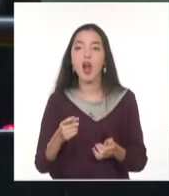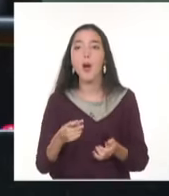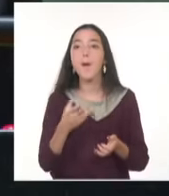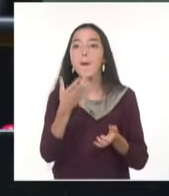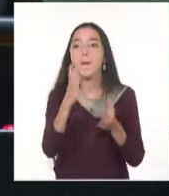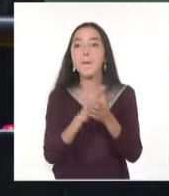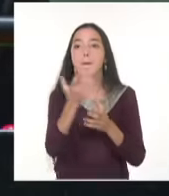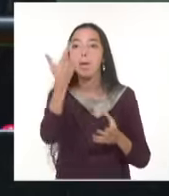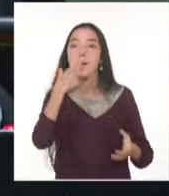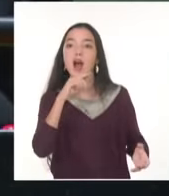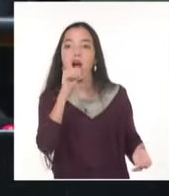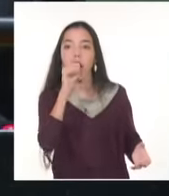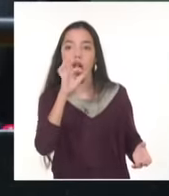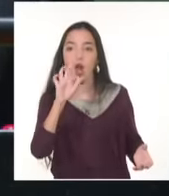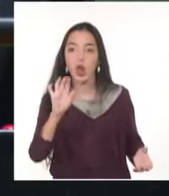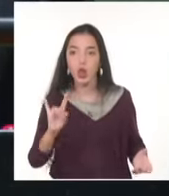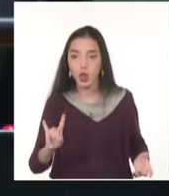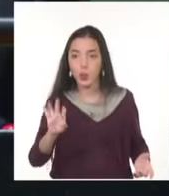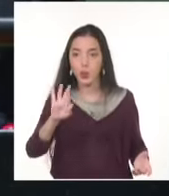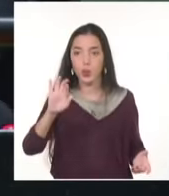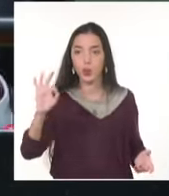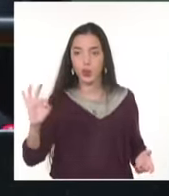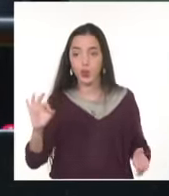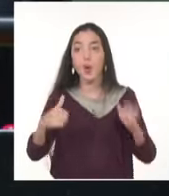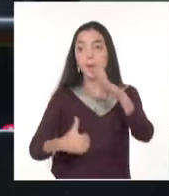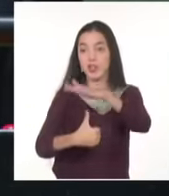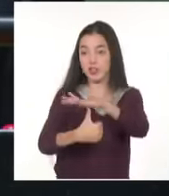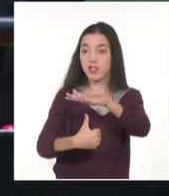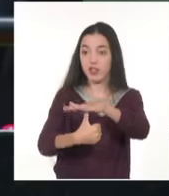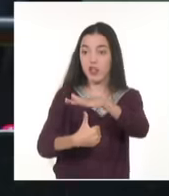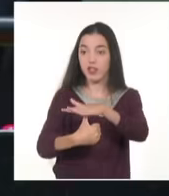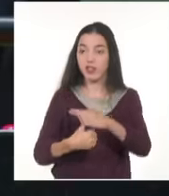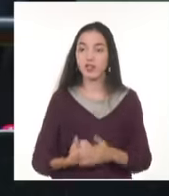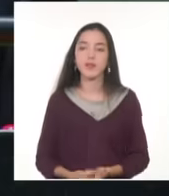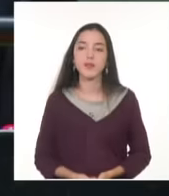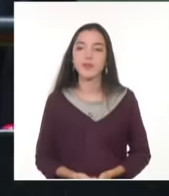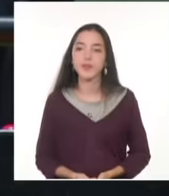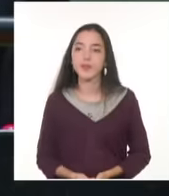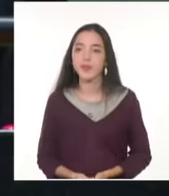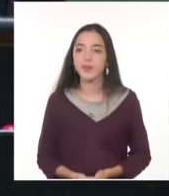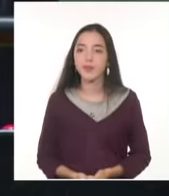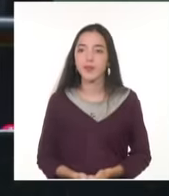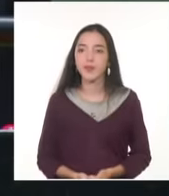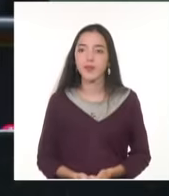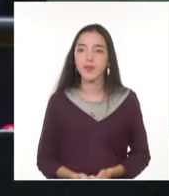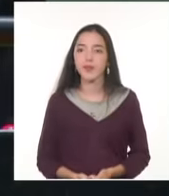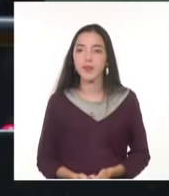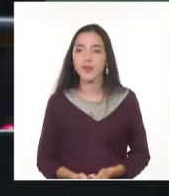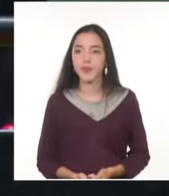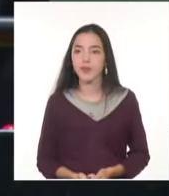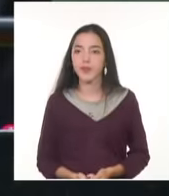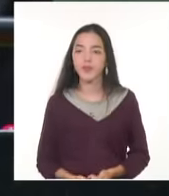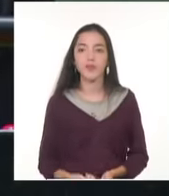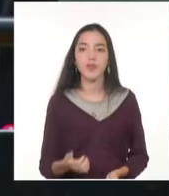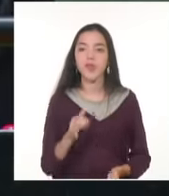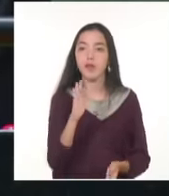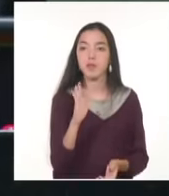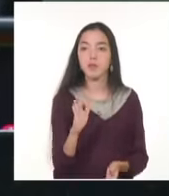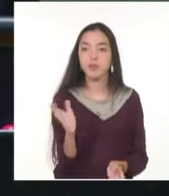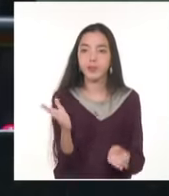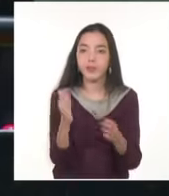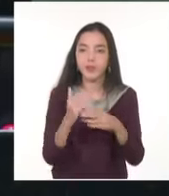Moros. Los llamados a desconocer los resultados electorales son irresponsables